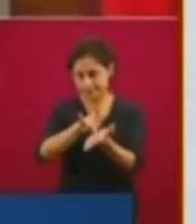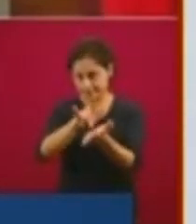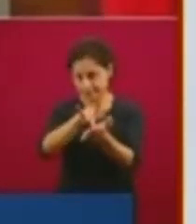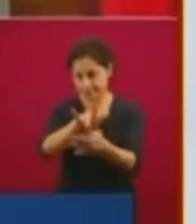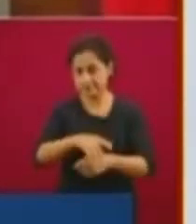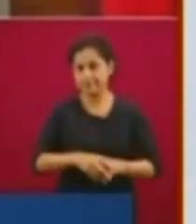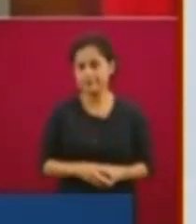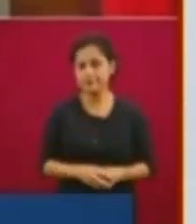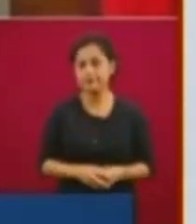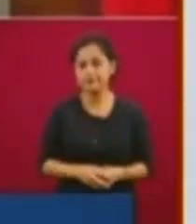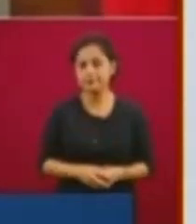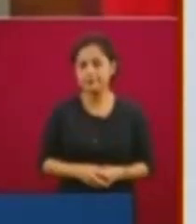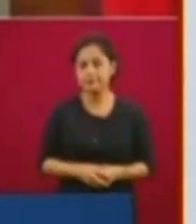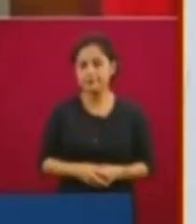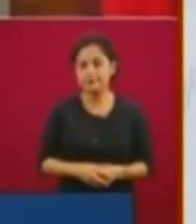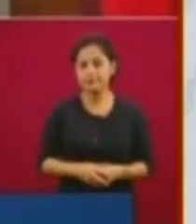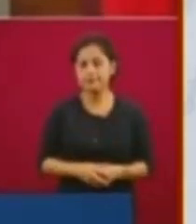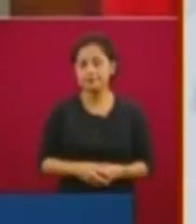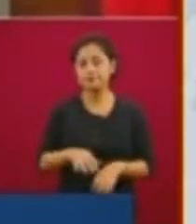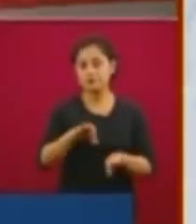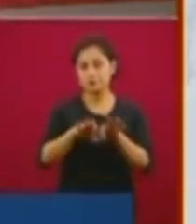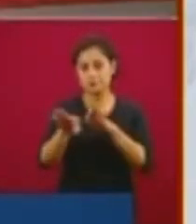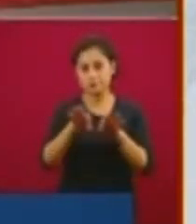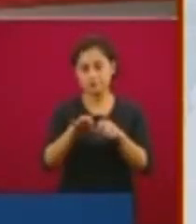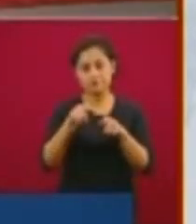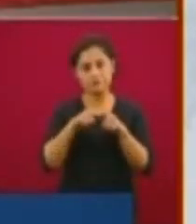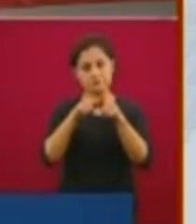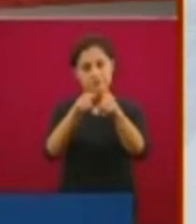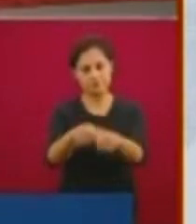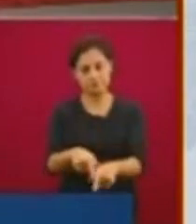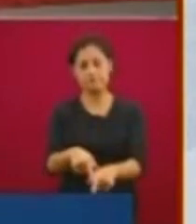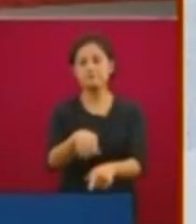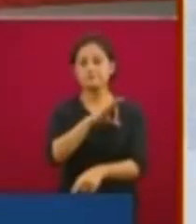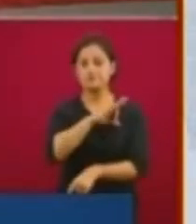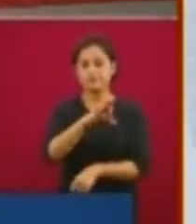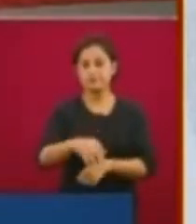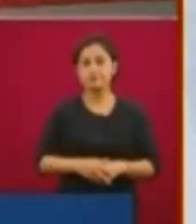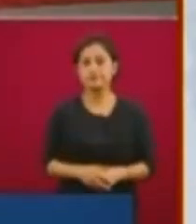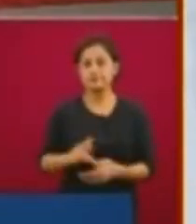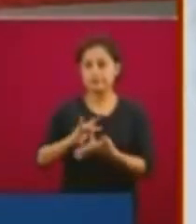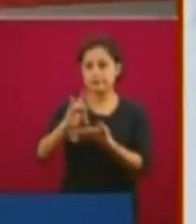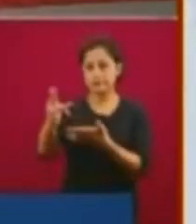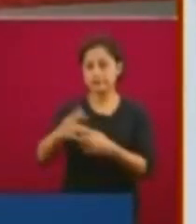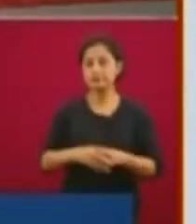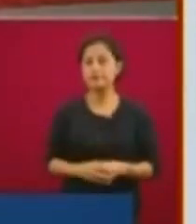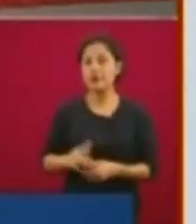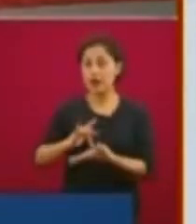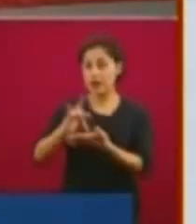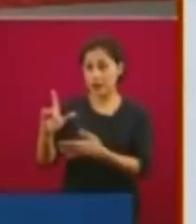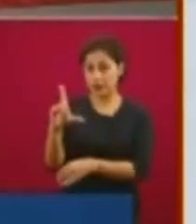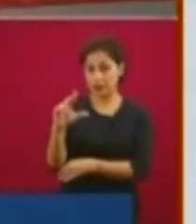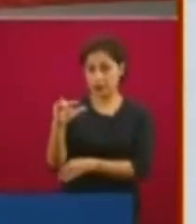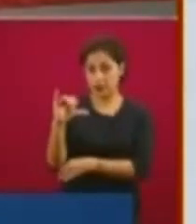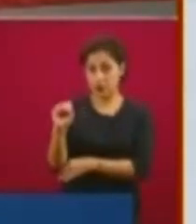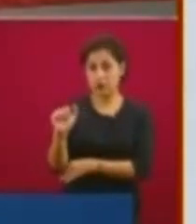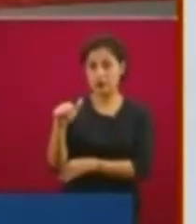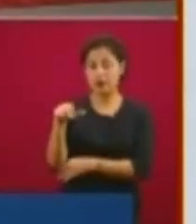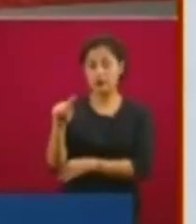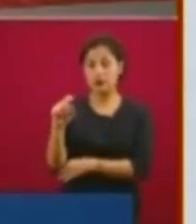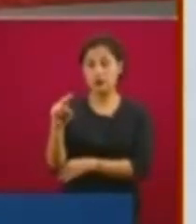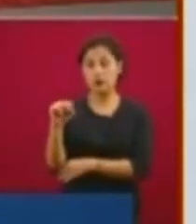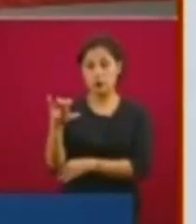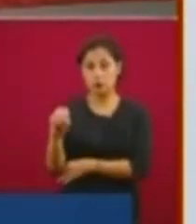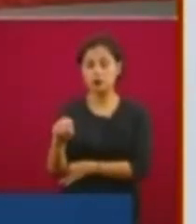la Gran Depresión, se hizo una gran inversión en infraestructura, Roosevelt lo hizo, Obama